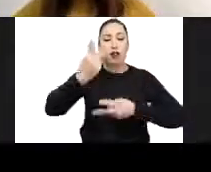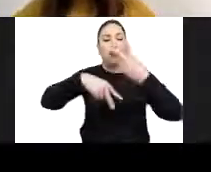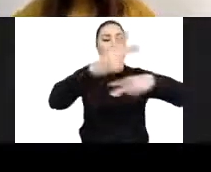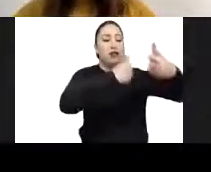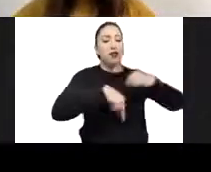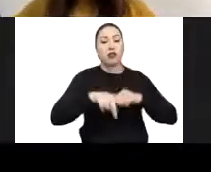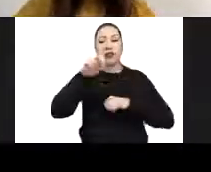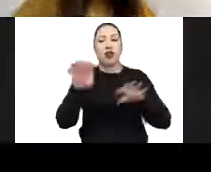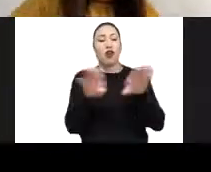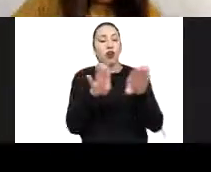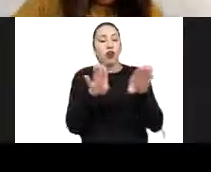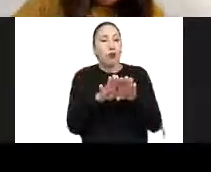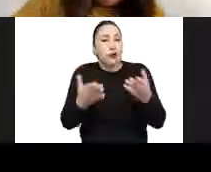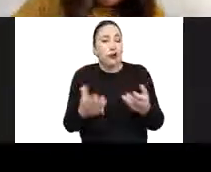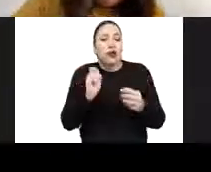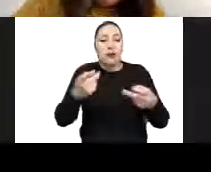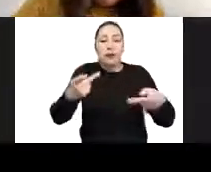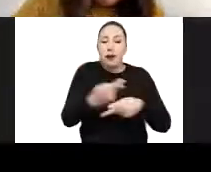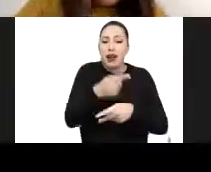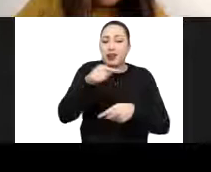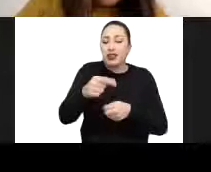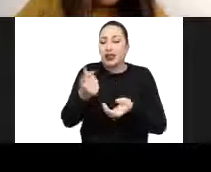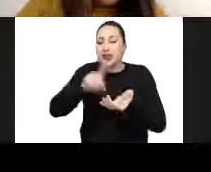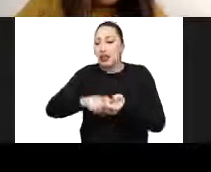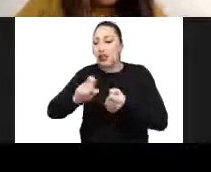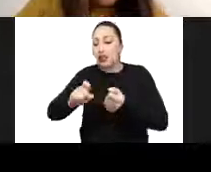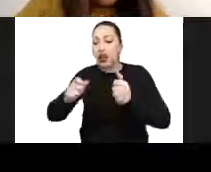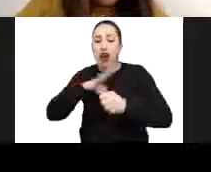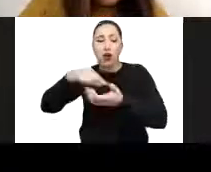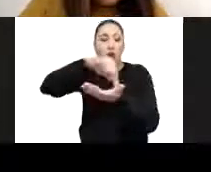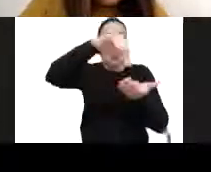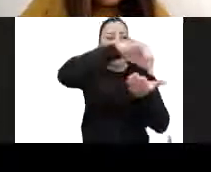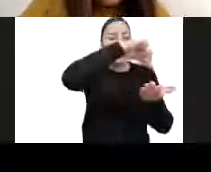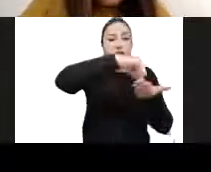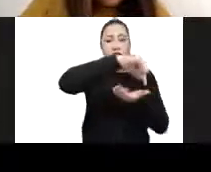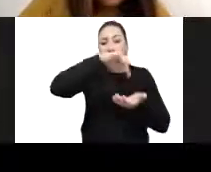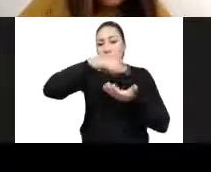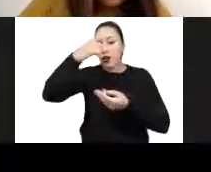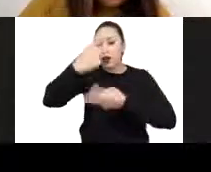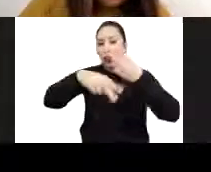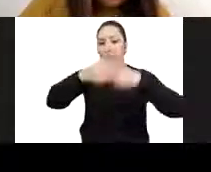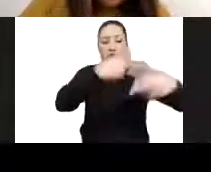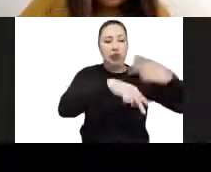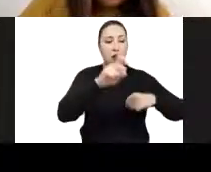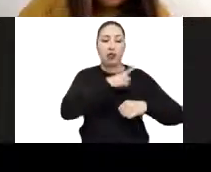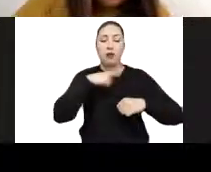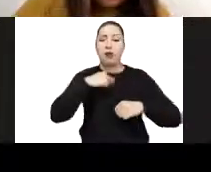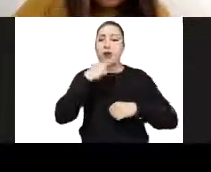cómo se comporta este territorio hidrológicamente hablando, para poder aprovechar todos estos